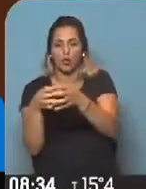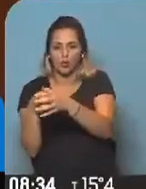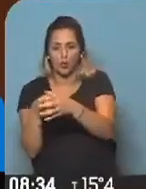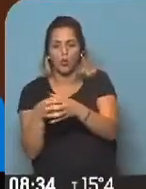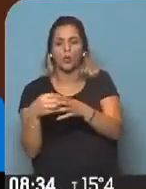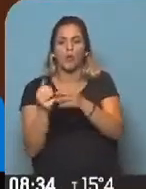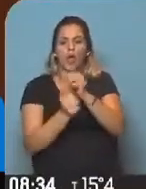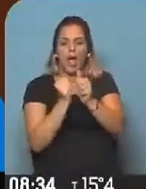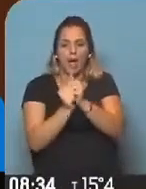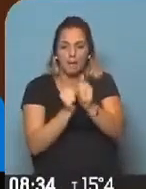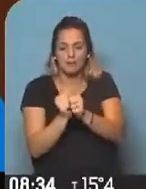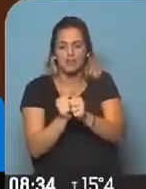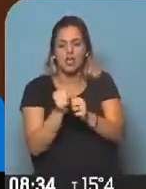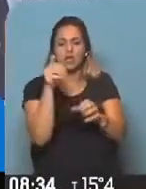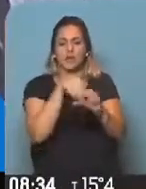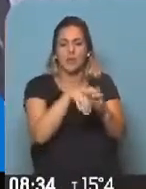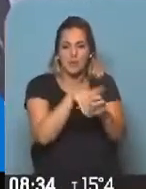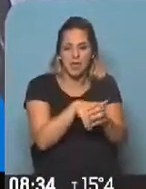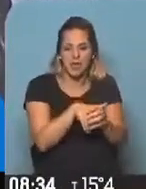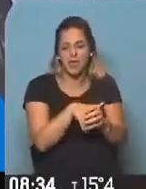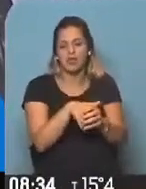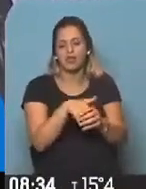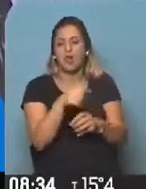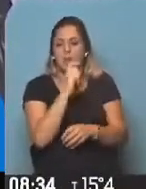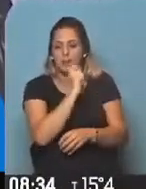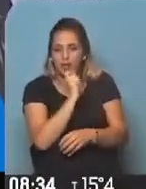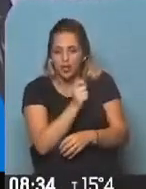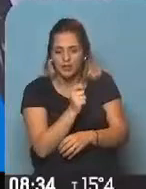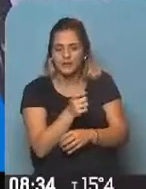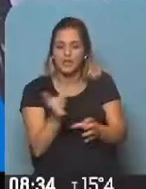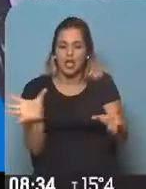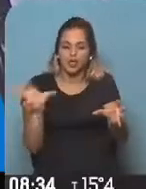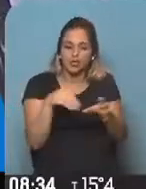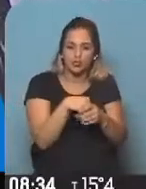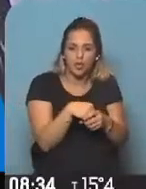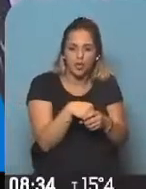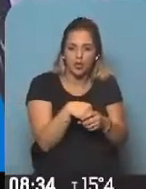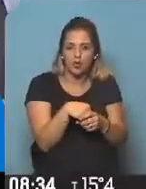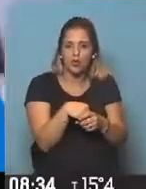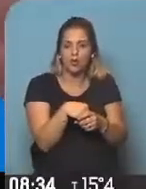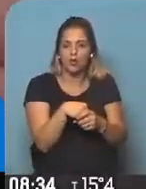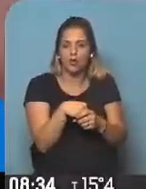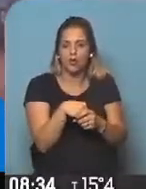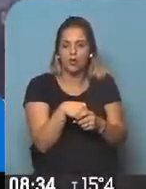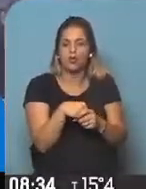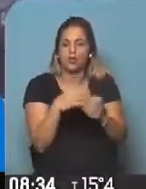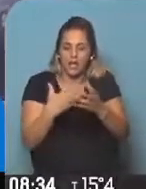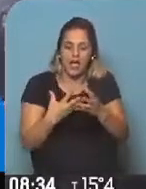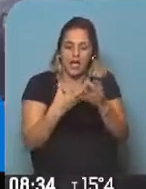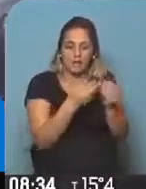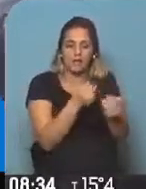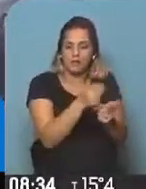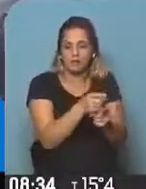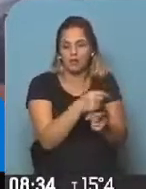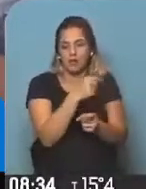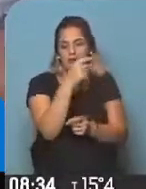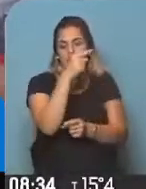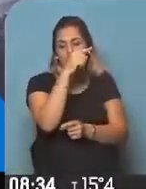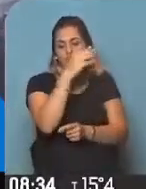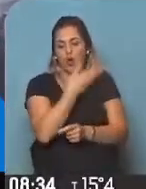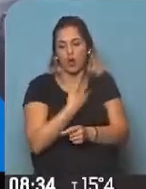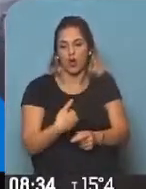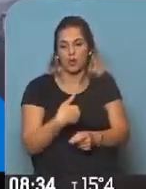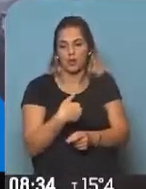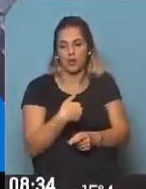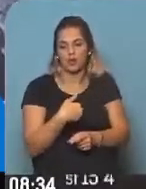empresarios los banqueros los periodistas y todos un poco es apoyaron a ese gobierno militar los únicos que